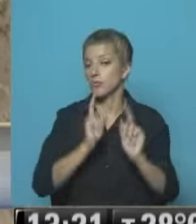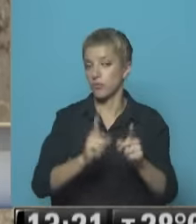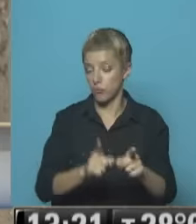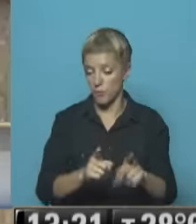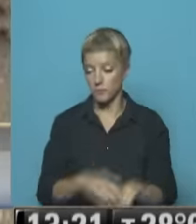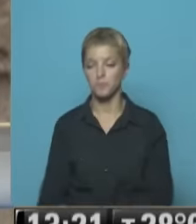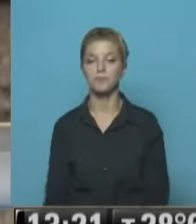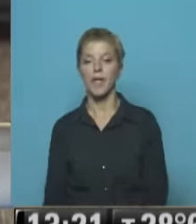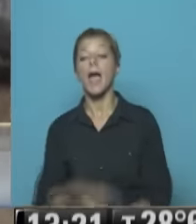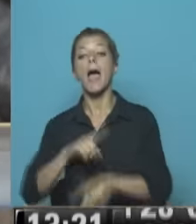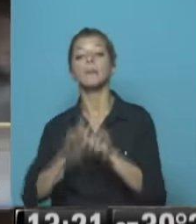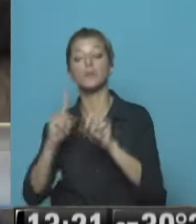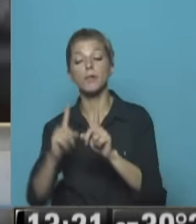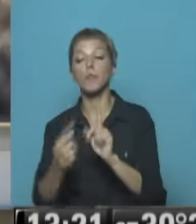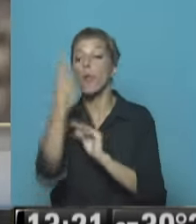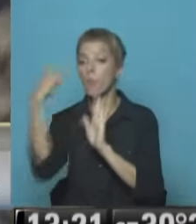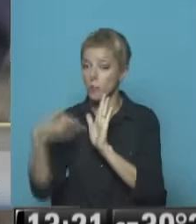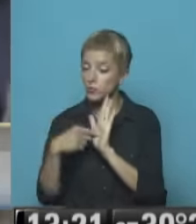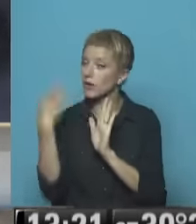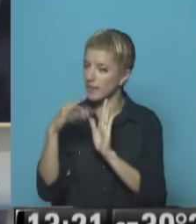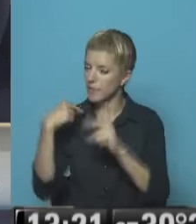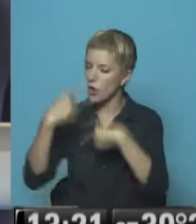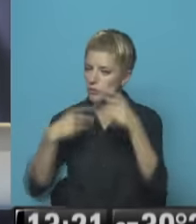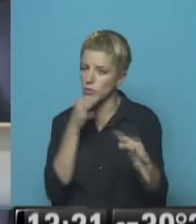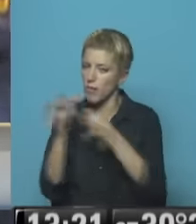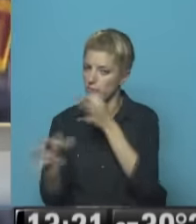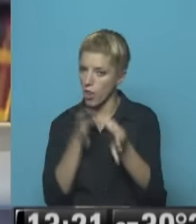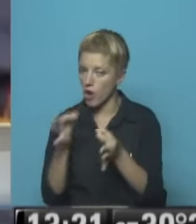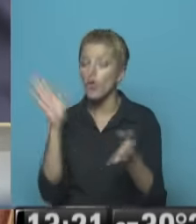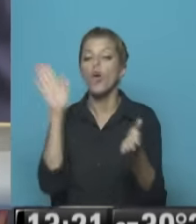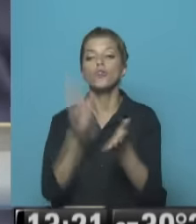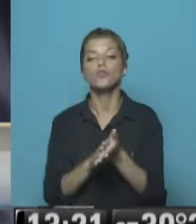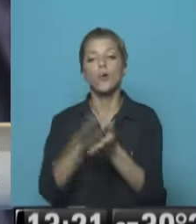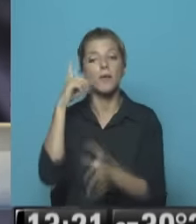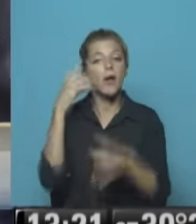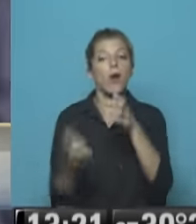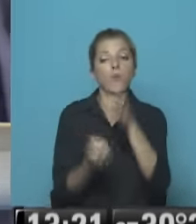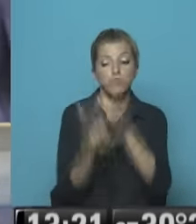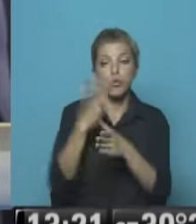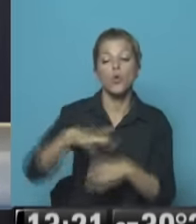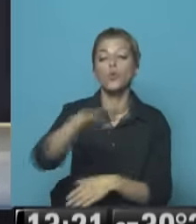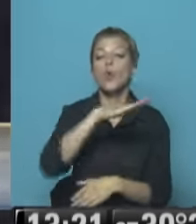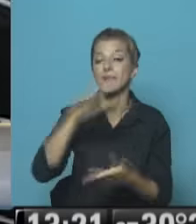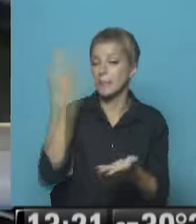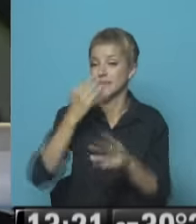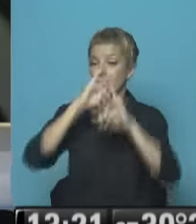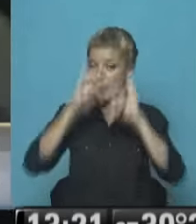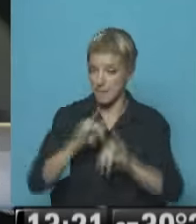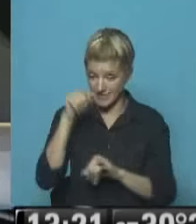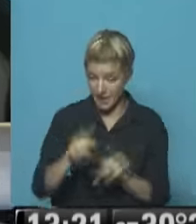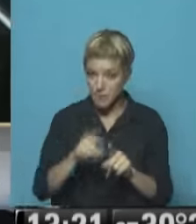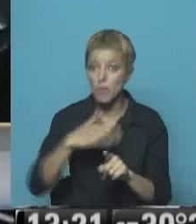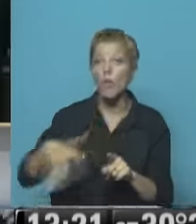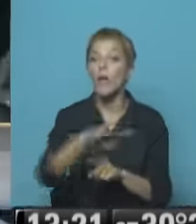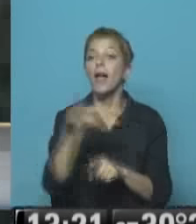tanto, uno de los aspectos en los que aún se debe trabajar es en la creación de zonas especiales de paz, en las que se concentraría a